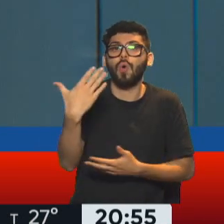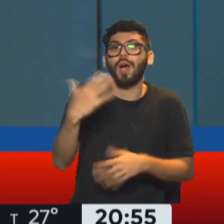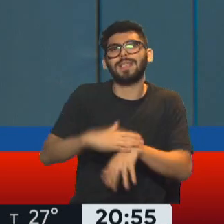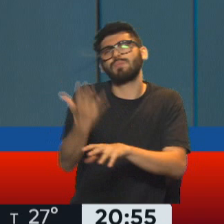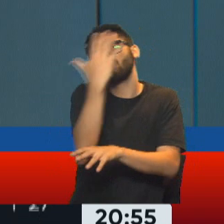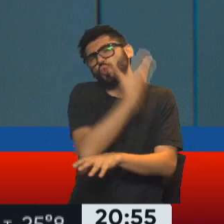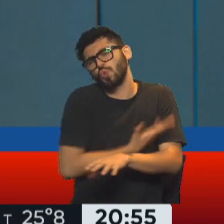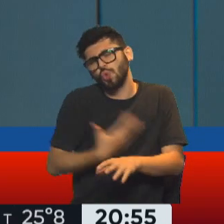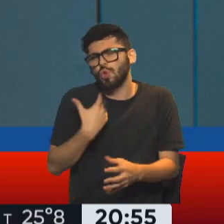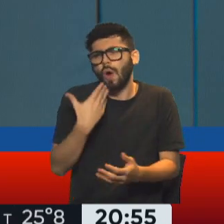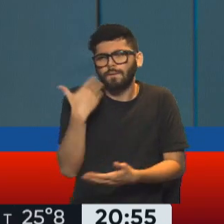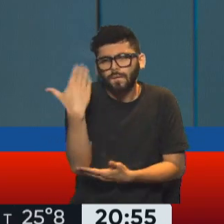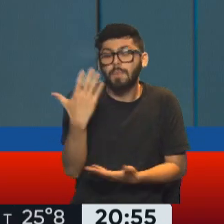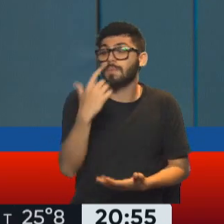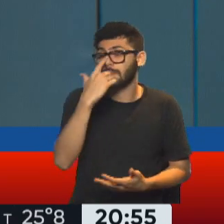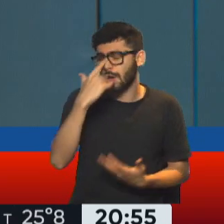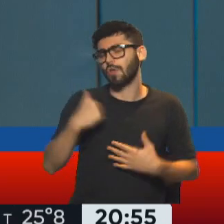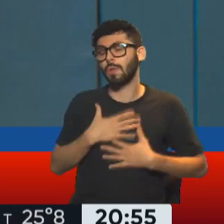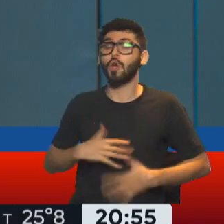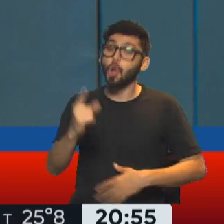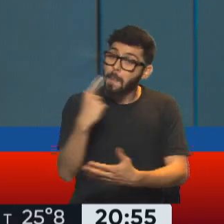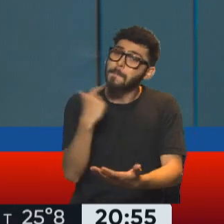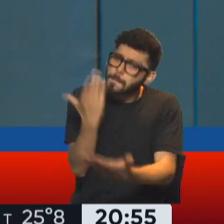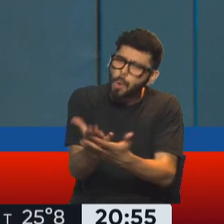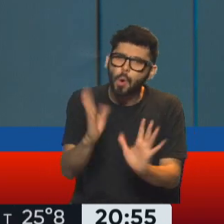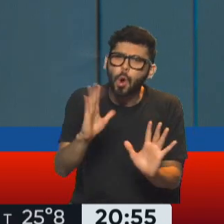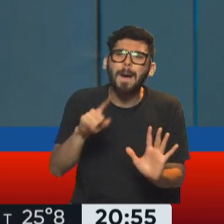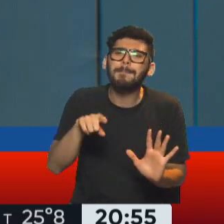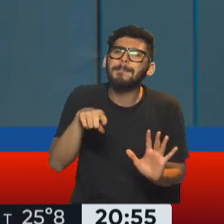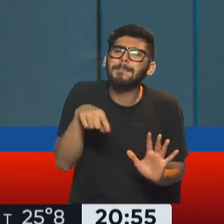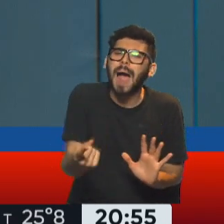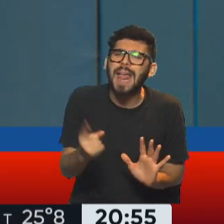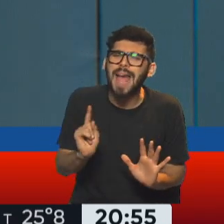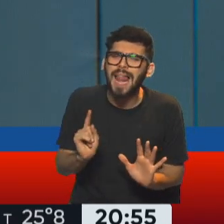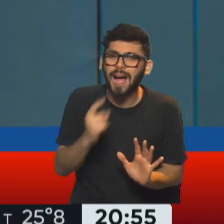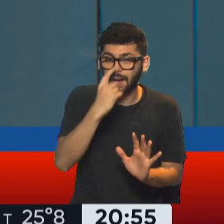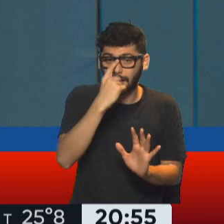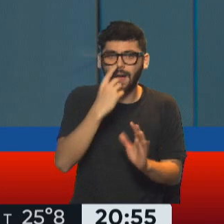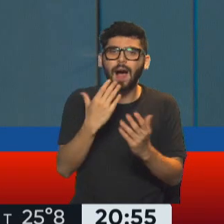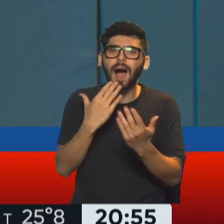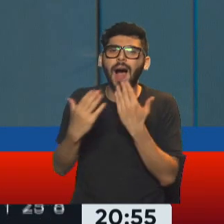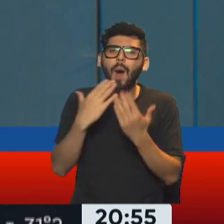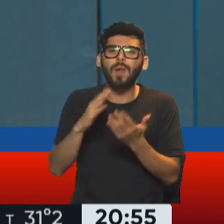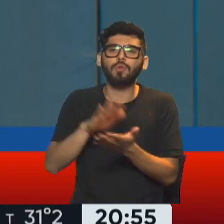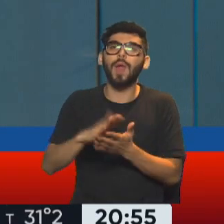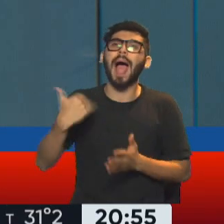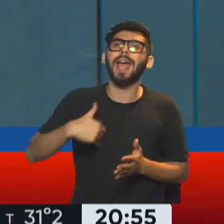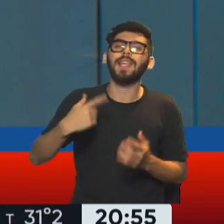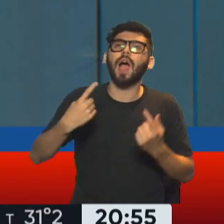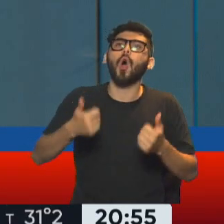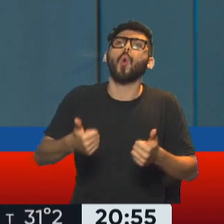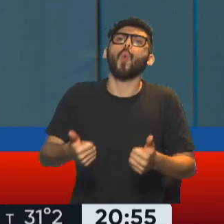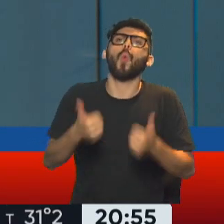tranquilo. Pero yo les propongo que mañana hablemos de cosas buenas que están pasando en la